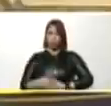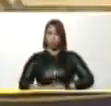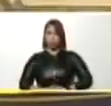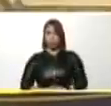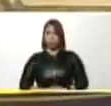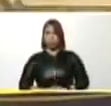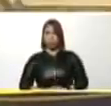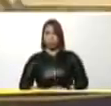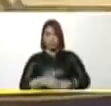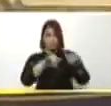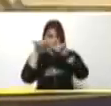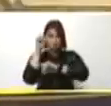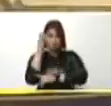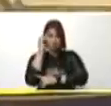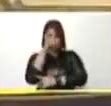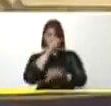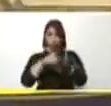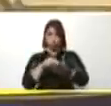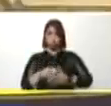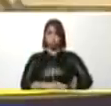que sea la Asamblea Nacional